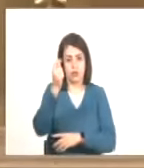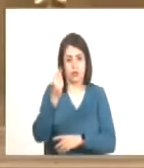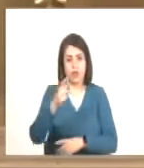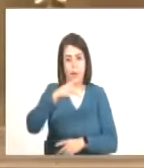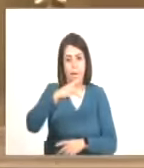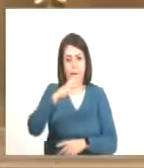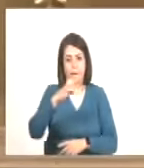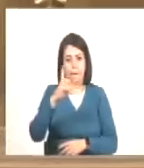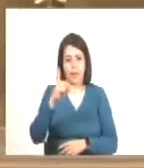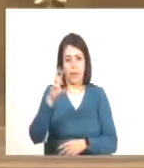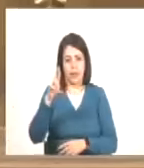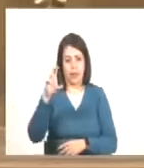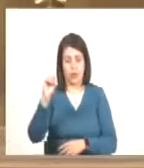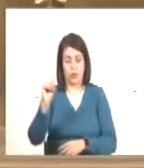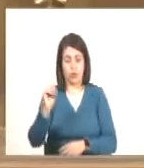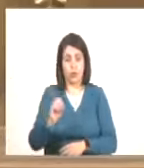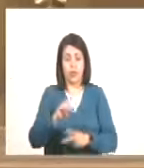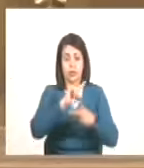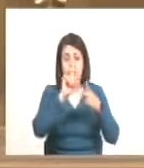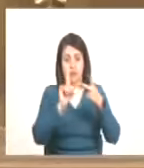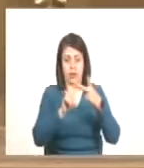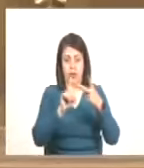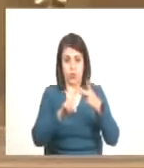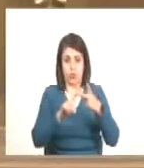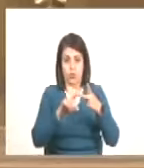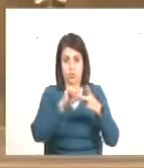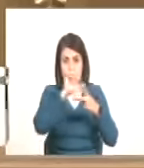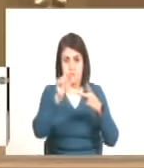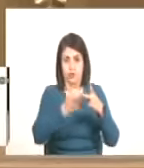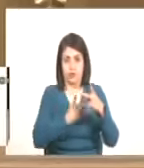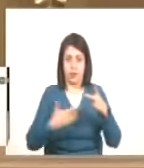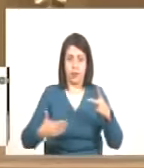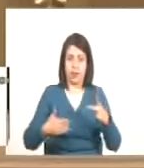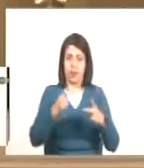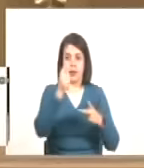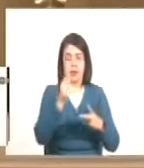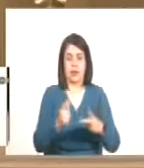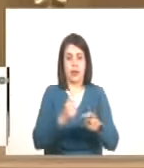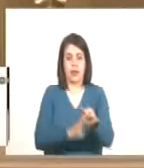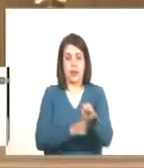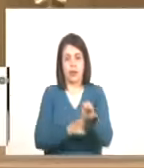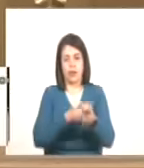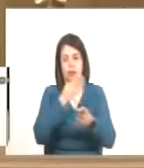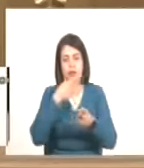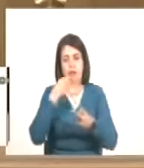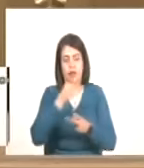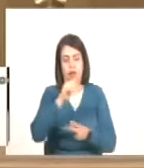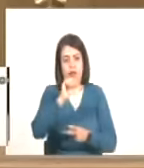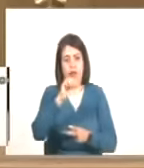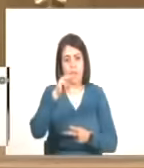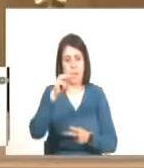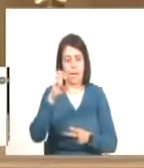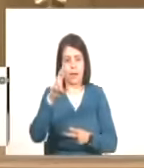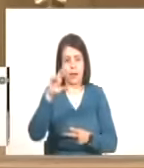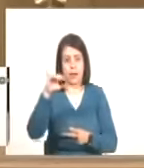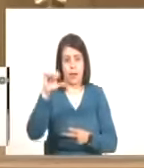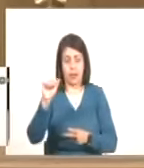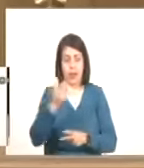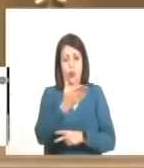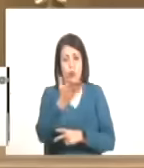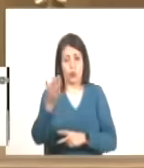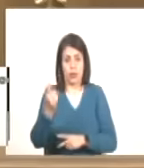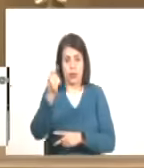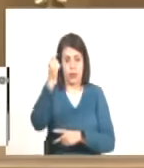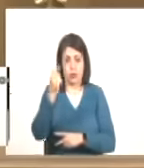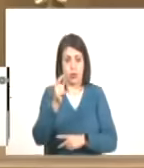Pedro Infante, a nuestra segunda vicepresidenta, diputada hermana de la juventud, América Pérez, a ustedes,